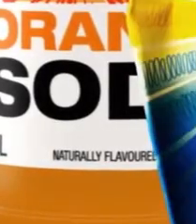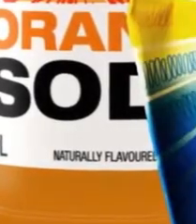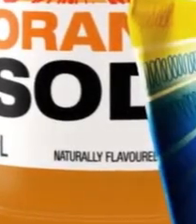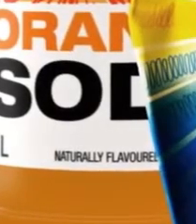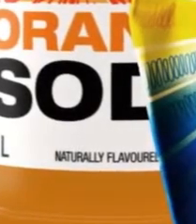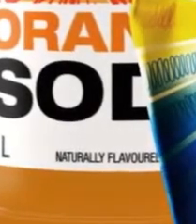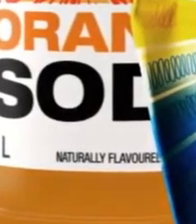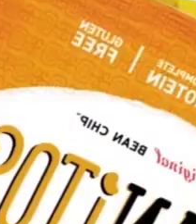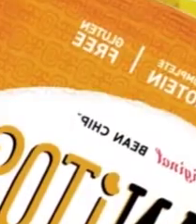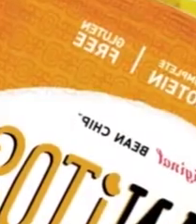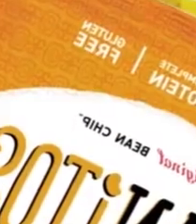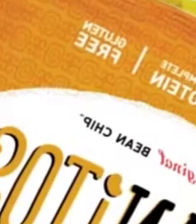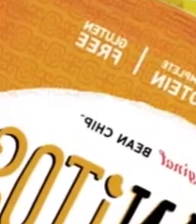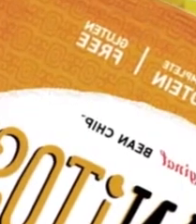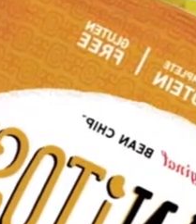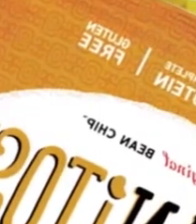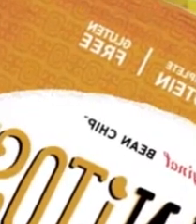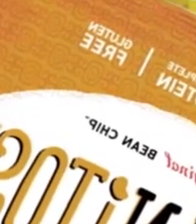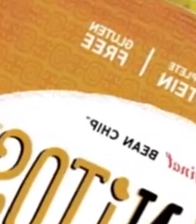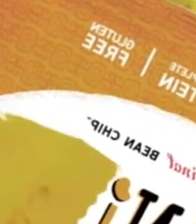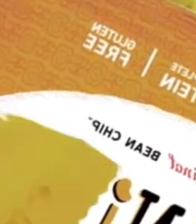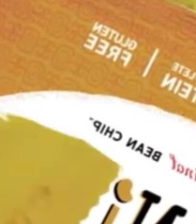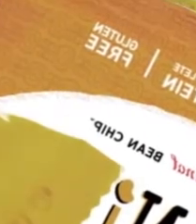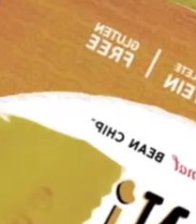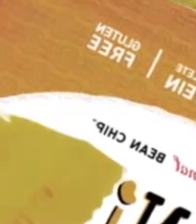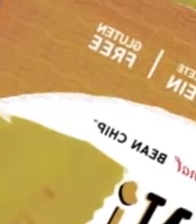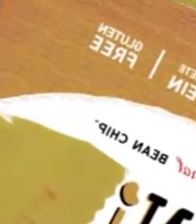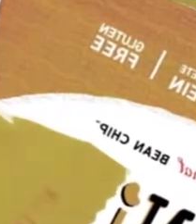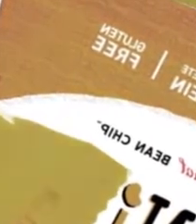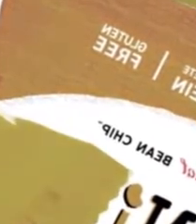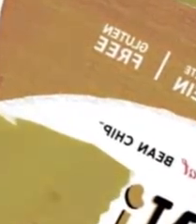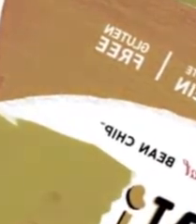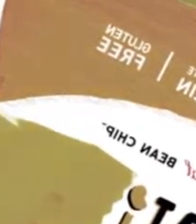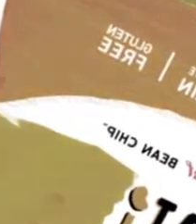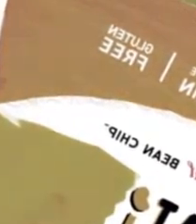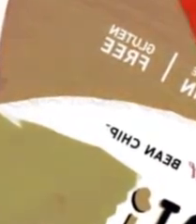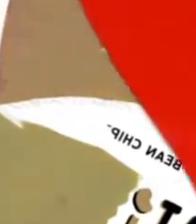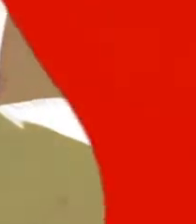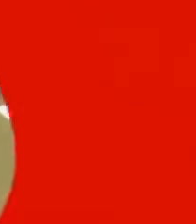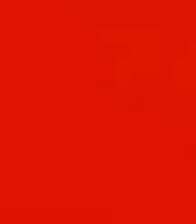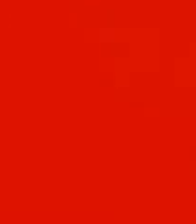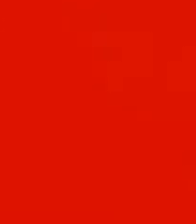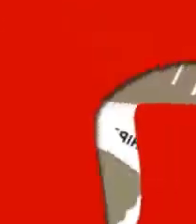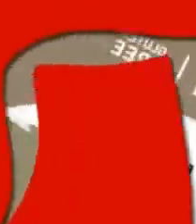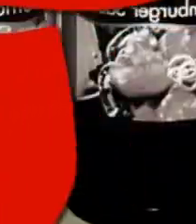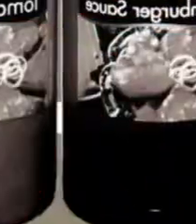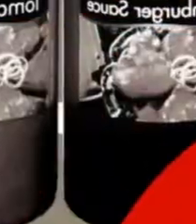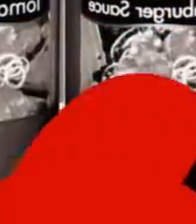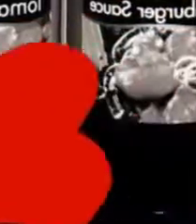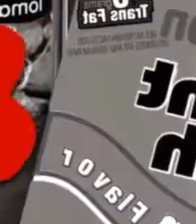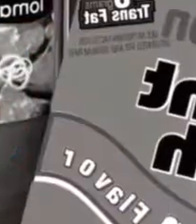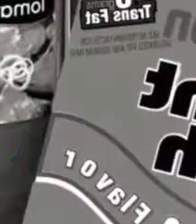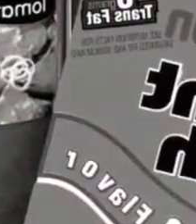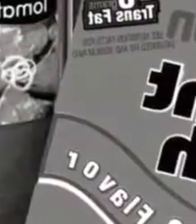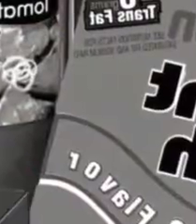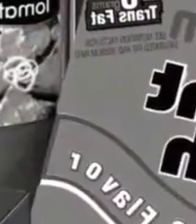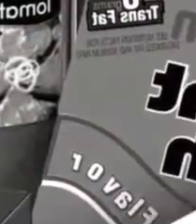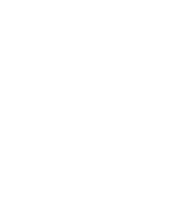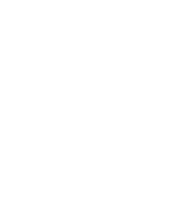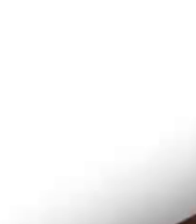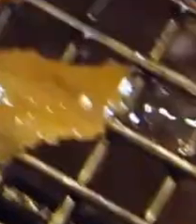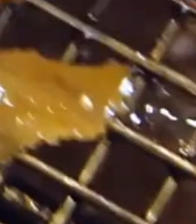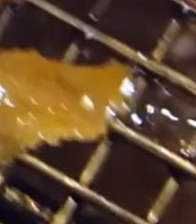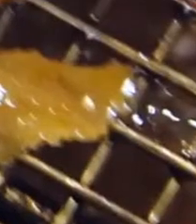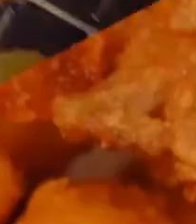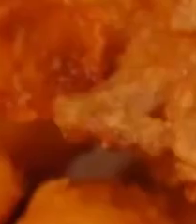de papas y otros productos empacados que tienen alto contenido de azúcares, sal, aditivos y conservantes. Son un riesgo para la